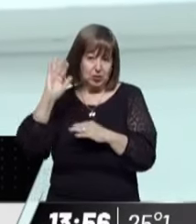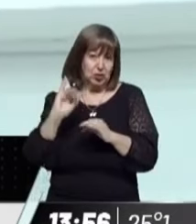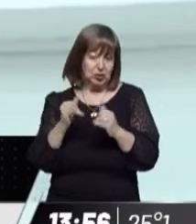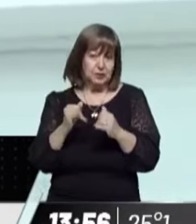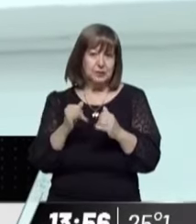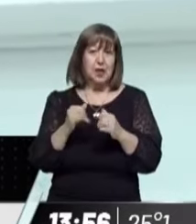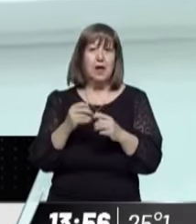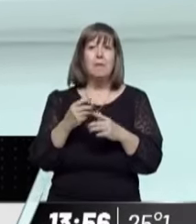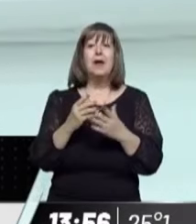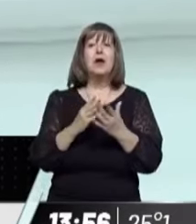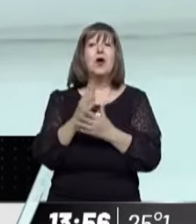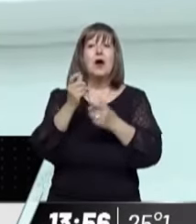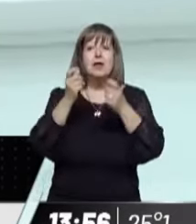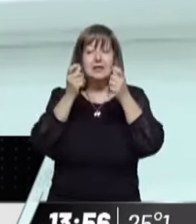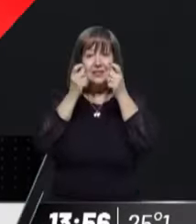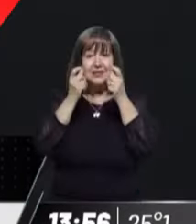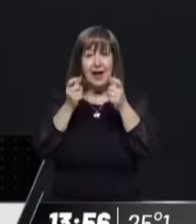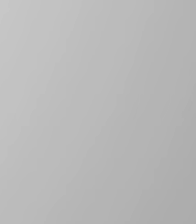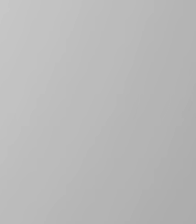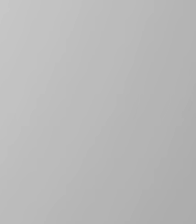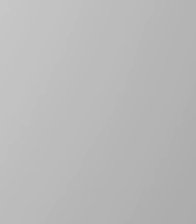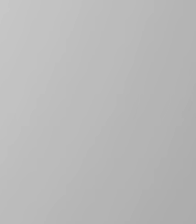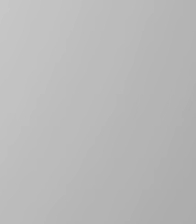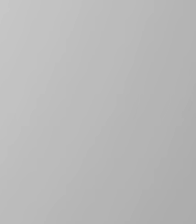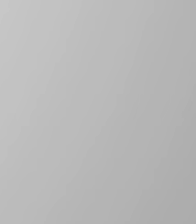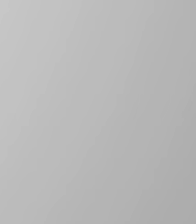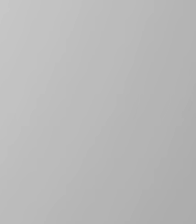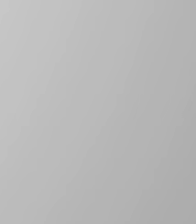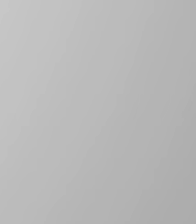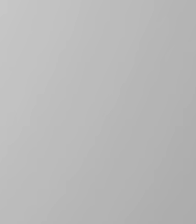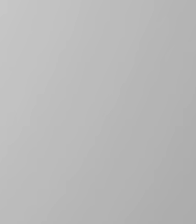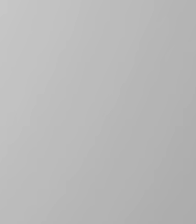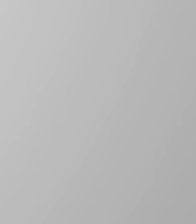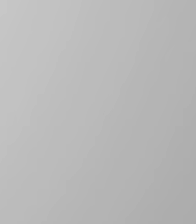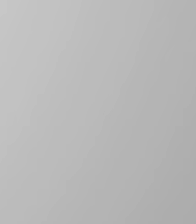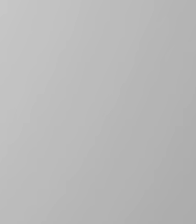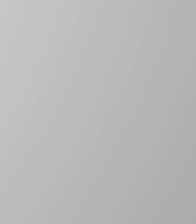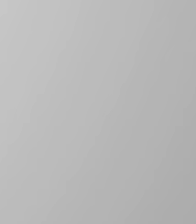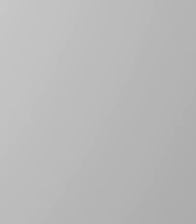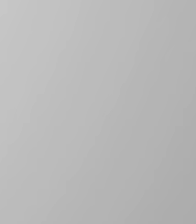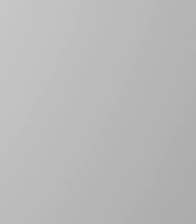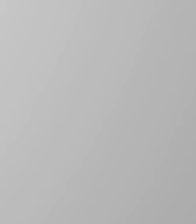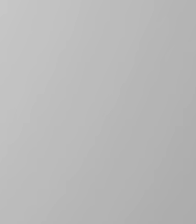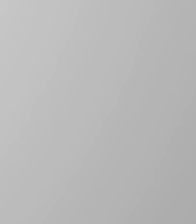que el embarazo no esté bien controlado. Si el embarazo está bien controlado, se disminuyen mucho los riesgos.